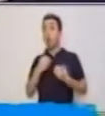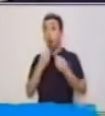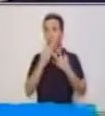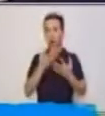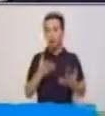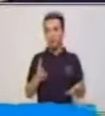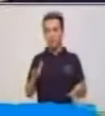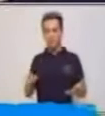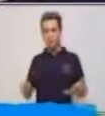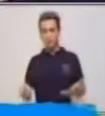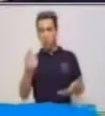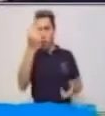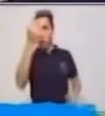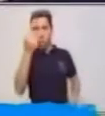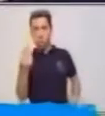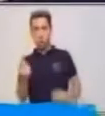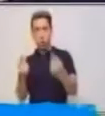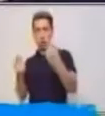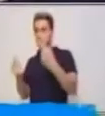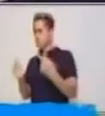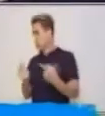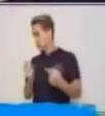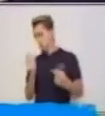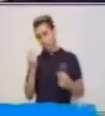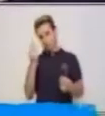demás.